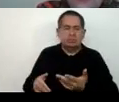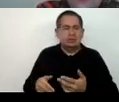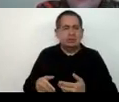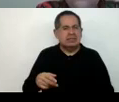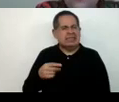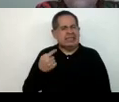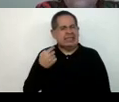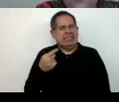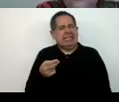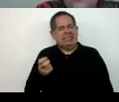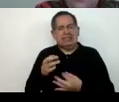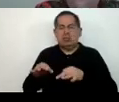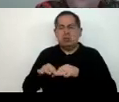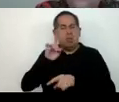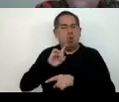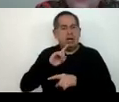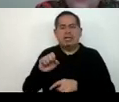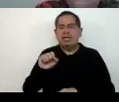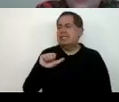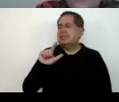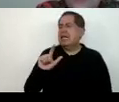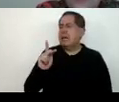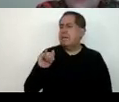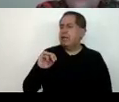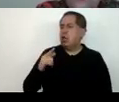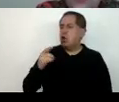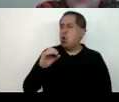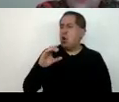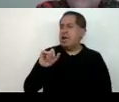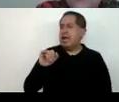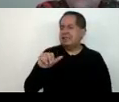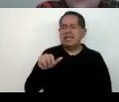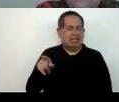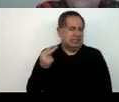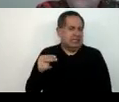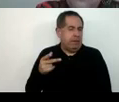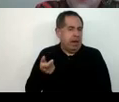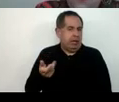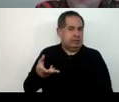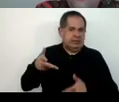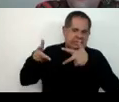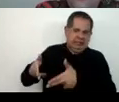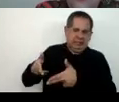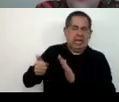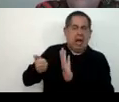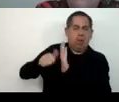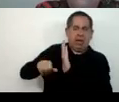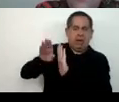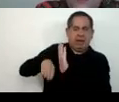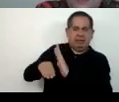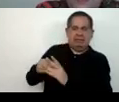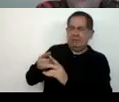salpingoclasia en el caso de las mujeres, bueno, es una técnica quirúrgica que se lleva a cabo cuando